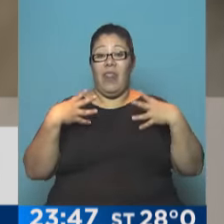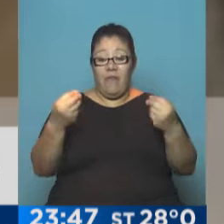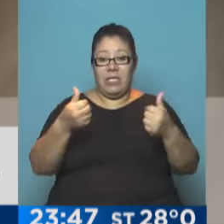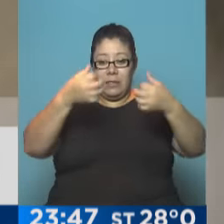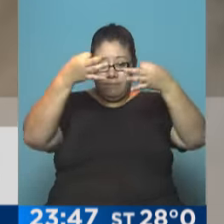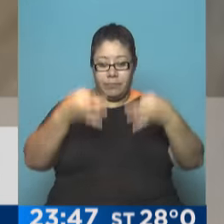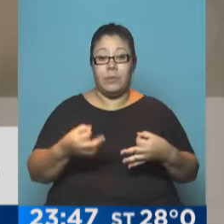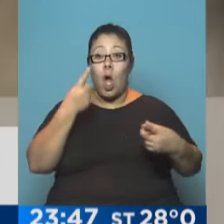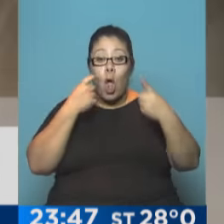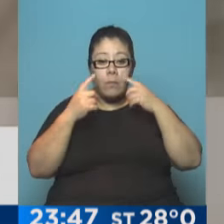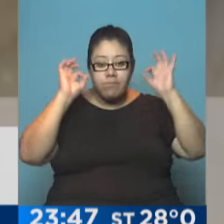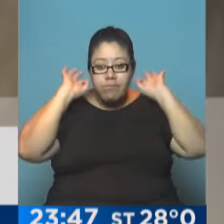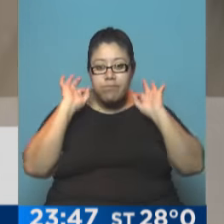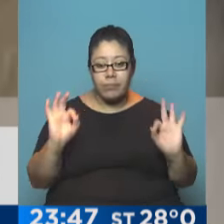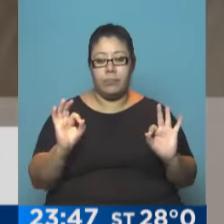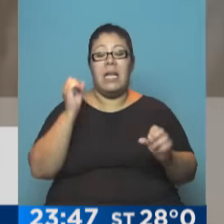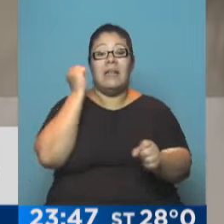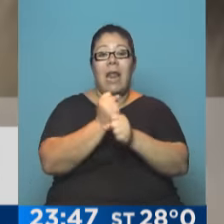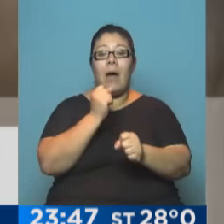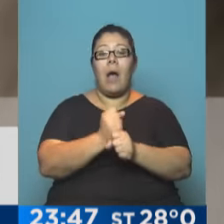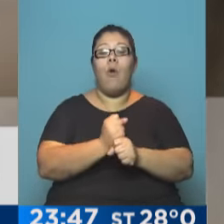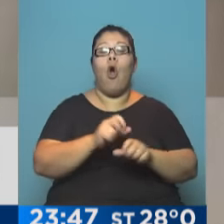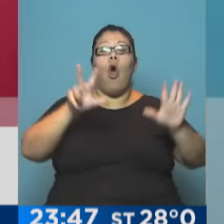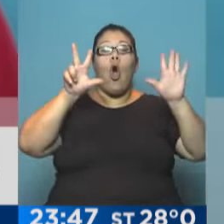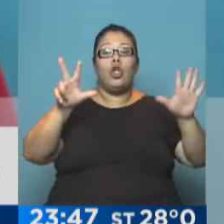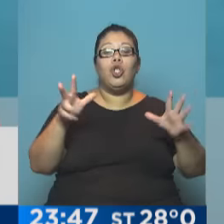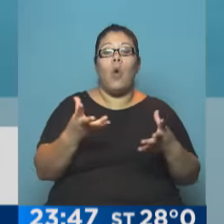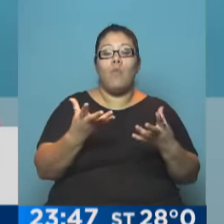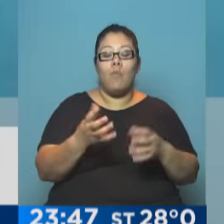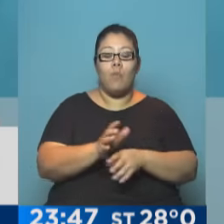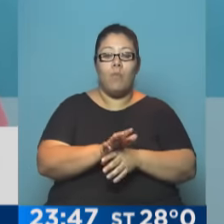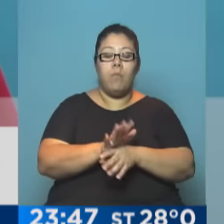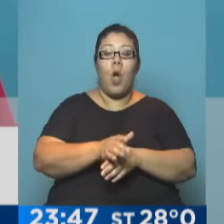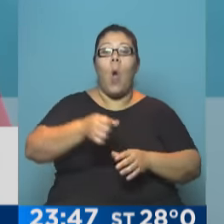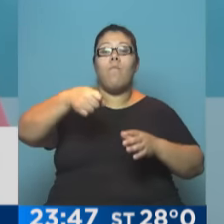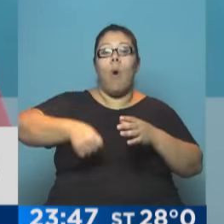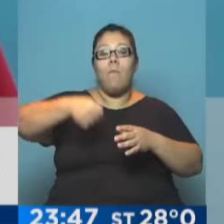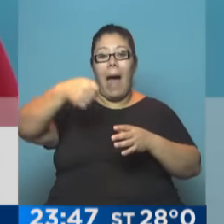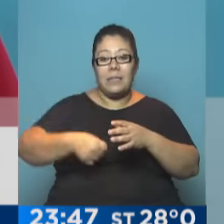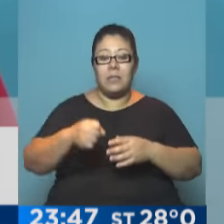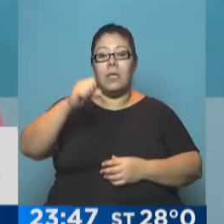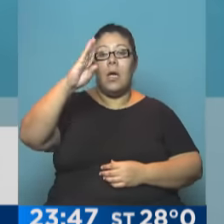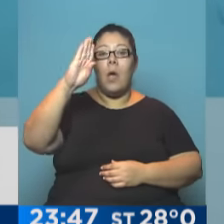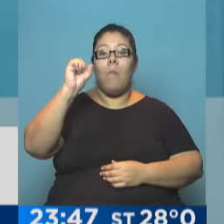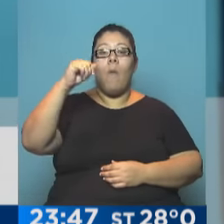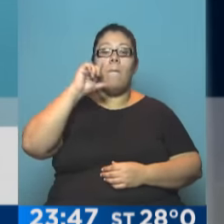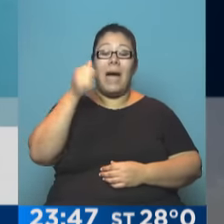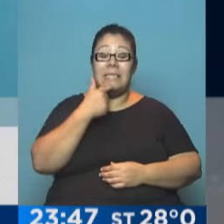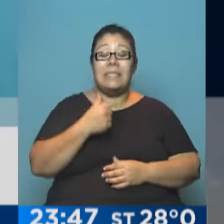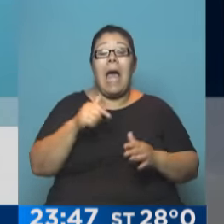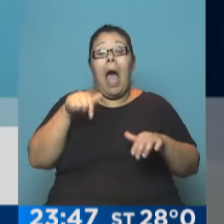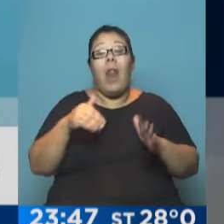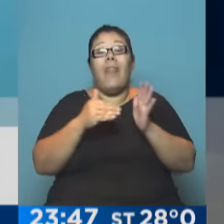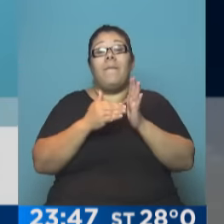está controlada. Trabajamos con 8 bombas, están perfectamente bien. Todo depende de Dios, ¿no es cierto? Y que las cosas no vayan bien.